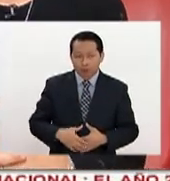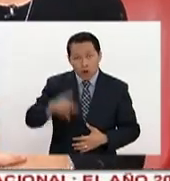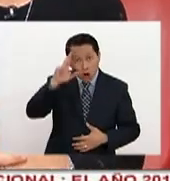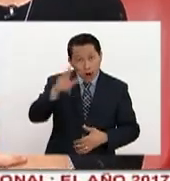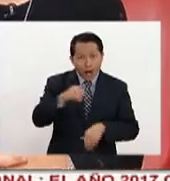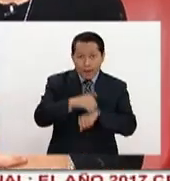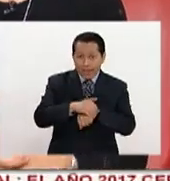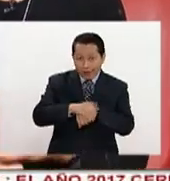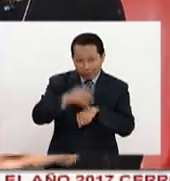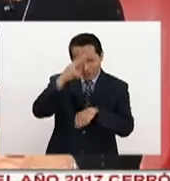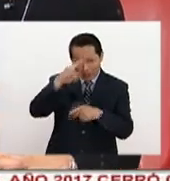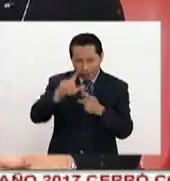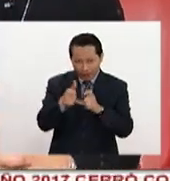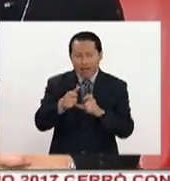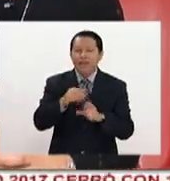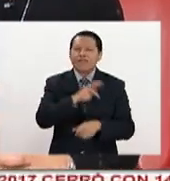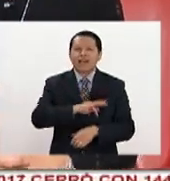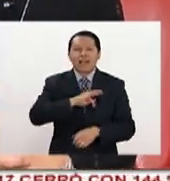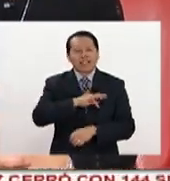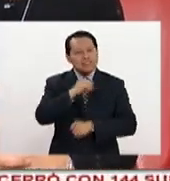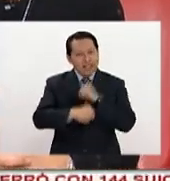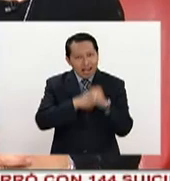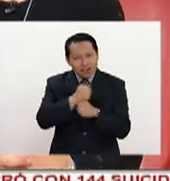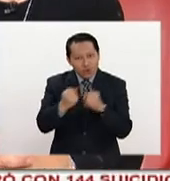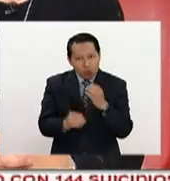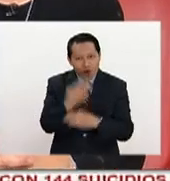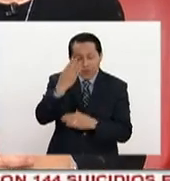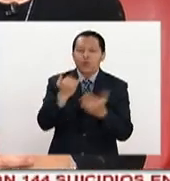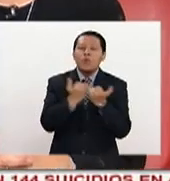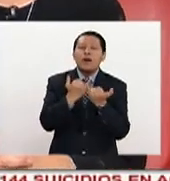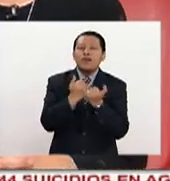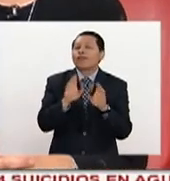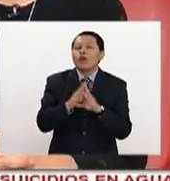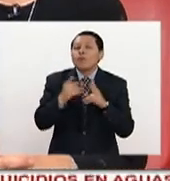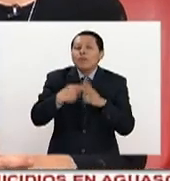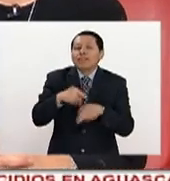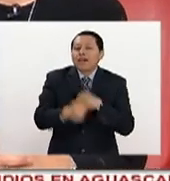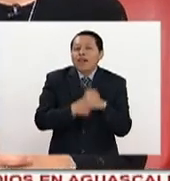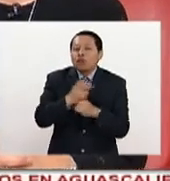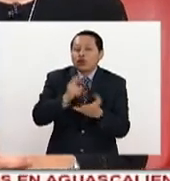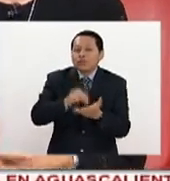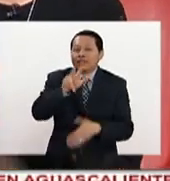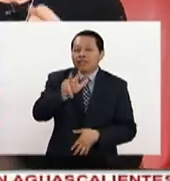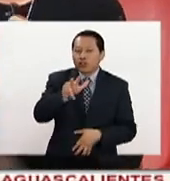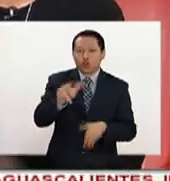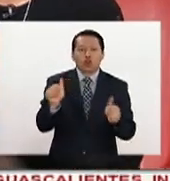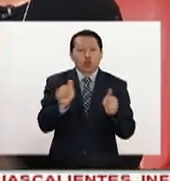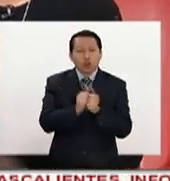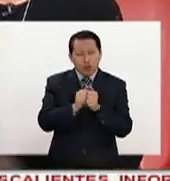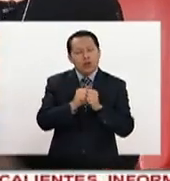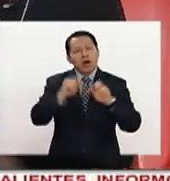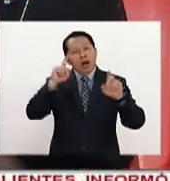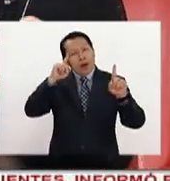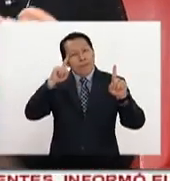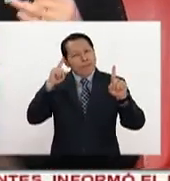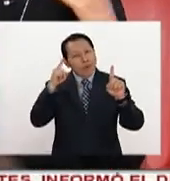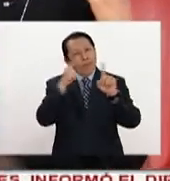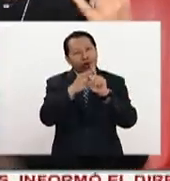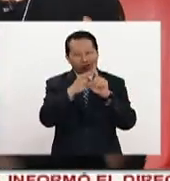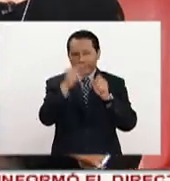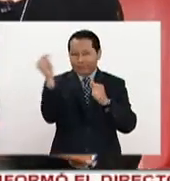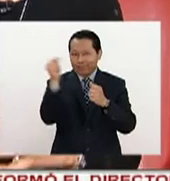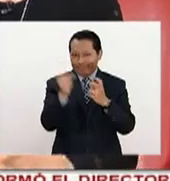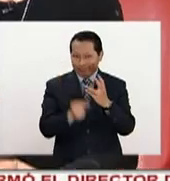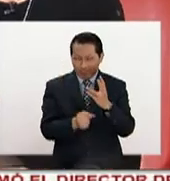Hola amigos de México al Día, muy feliz año nuevo y pues qué mejor que empezar el año, el 2018, con propósitos y con